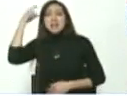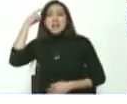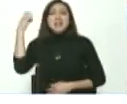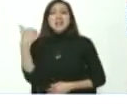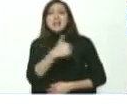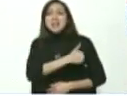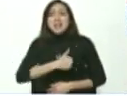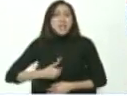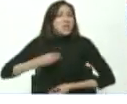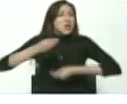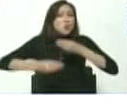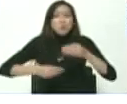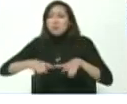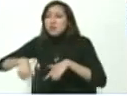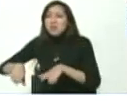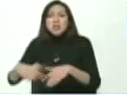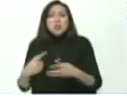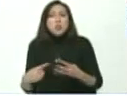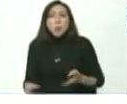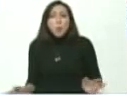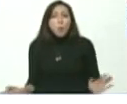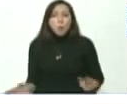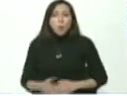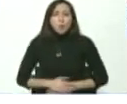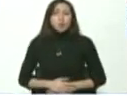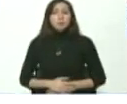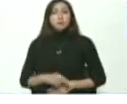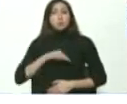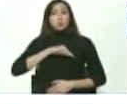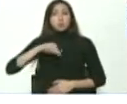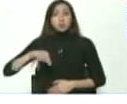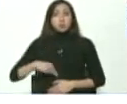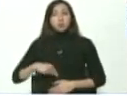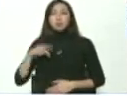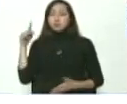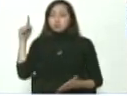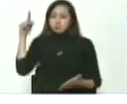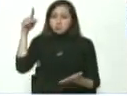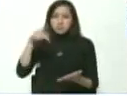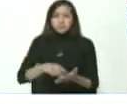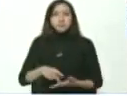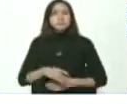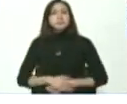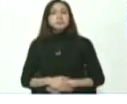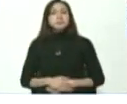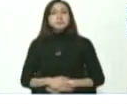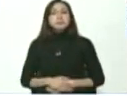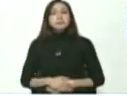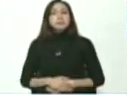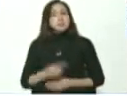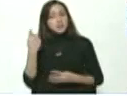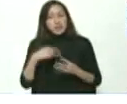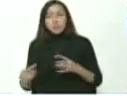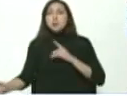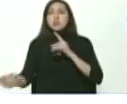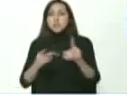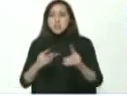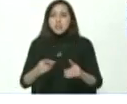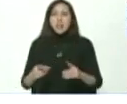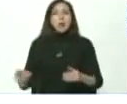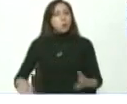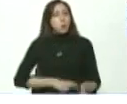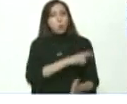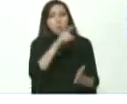y como quieran. Estamos curtidos y versados en el diálogo